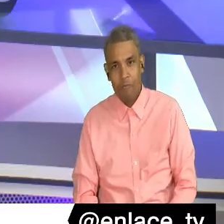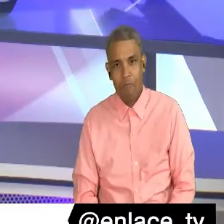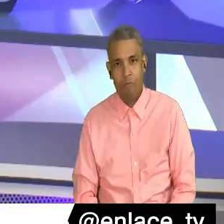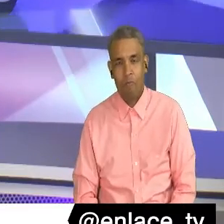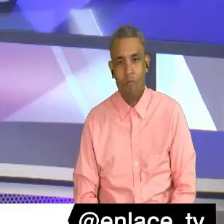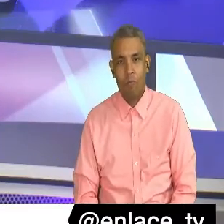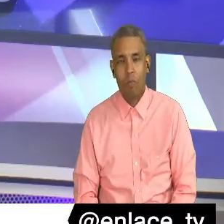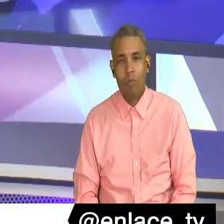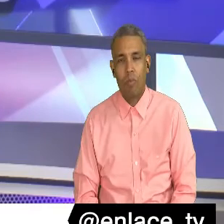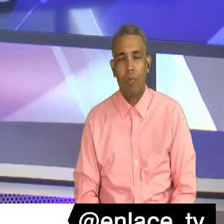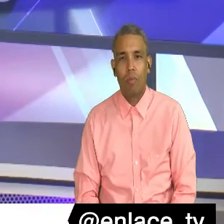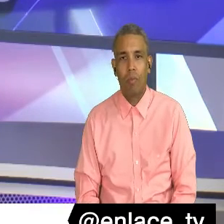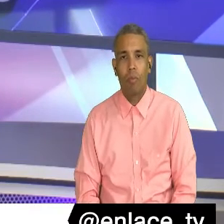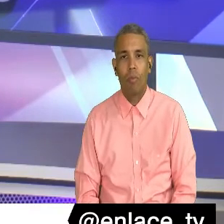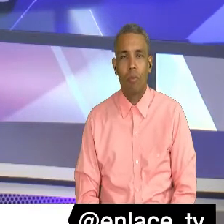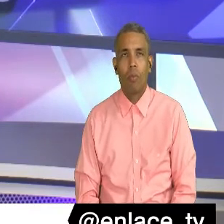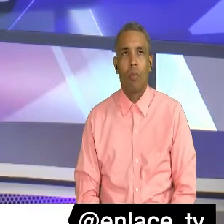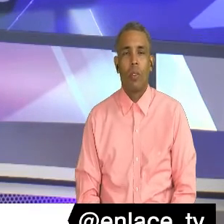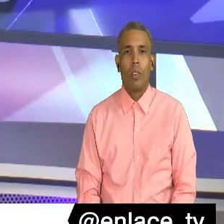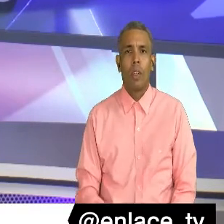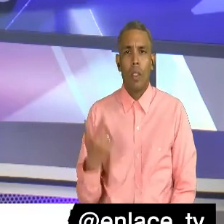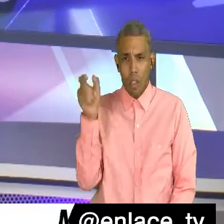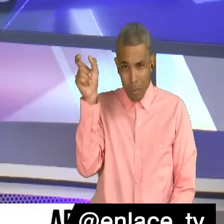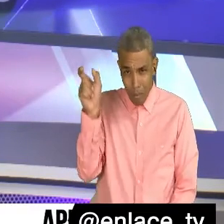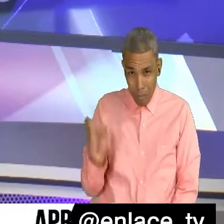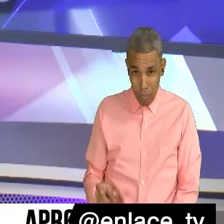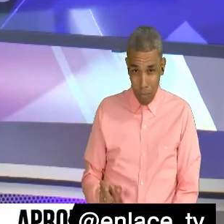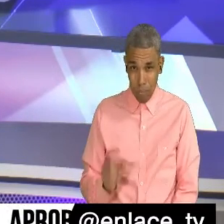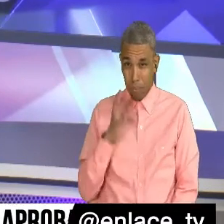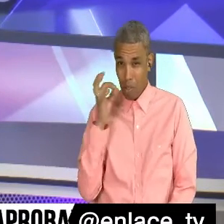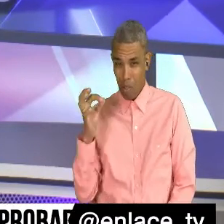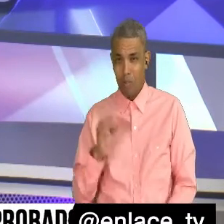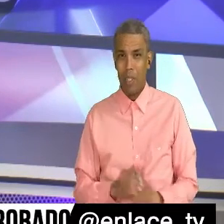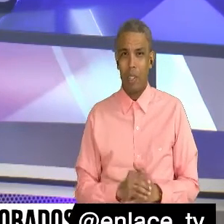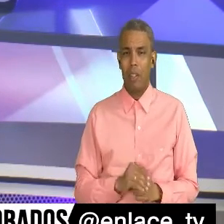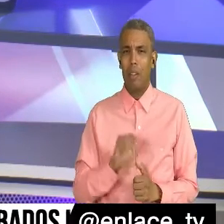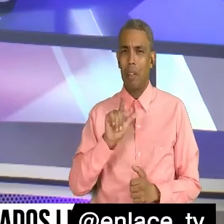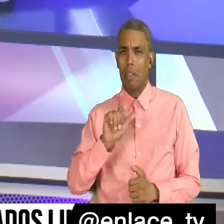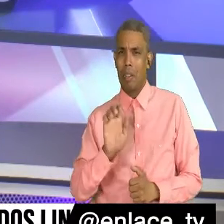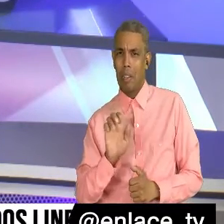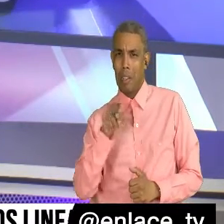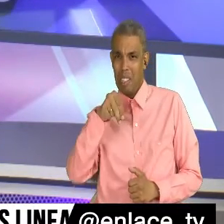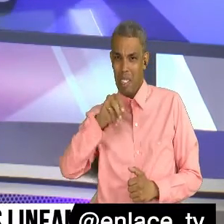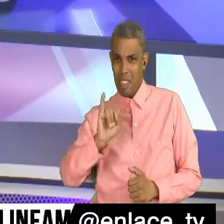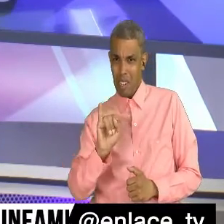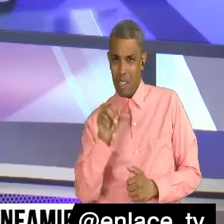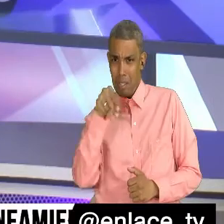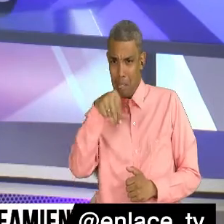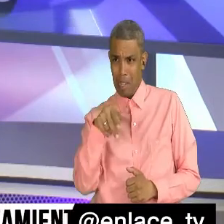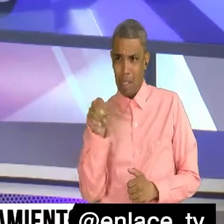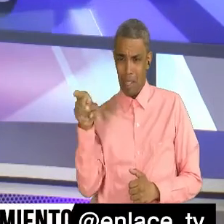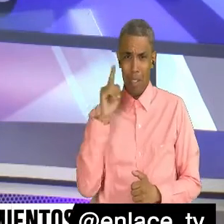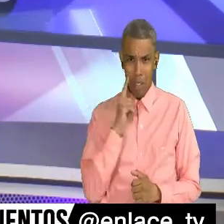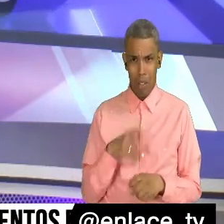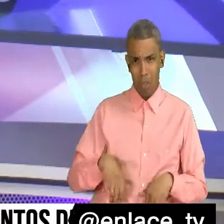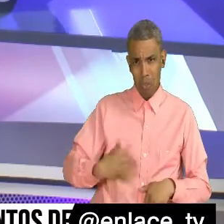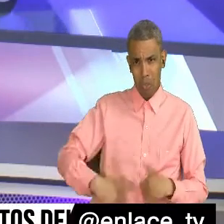Y familiares del entrenador de fútbol Lenin Arredondo aseguran que su estado de salud es delicado luego de un accidente de tránsito que le produjo